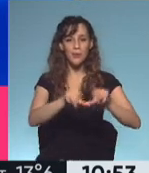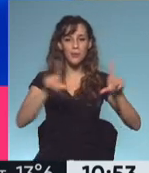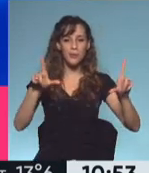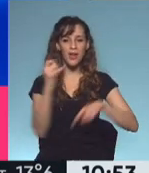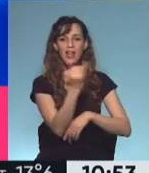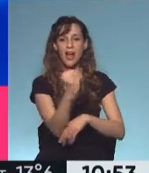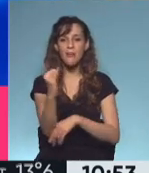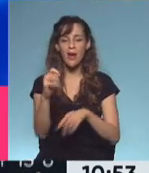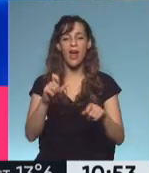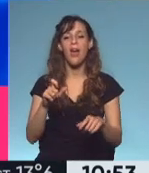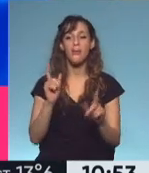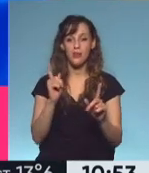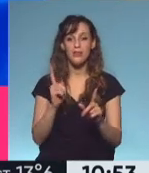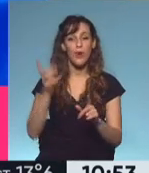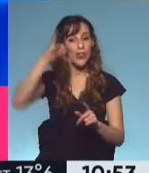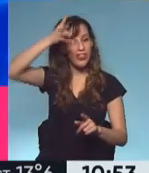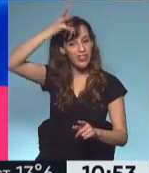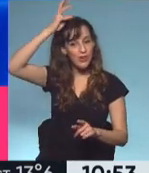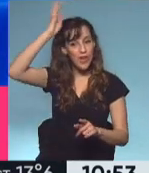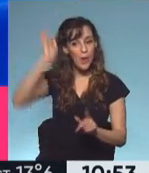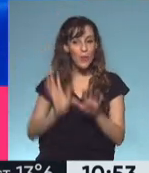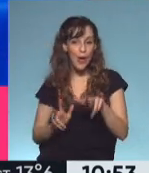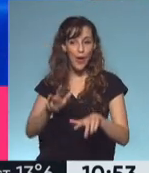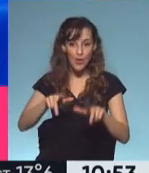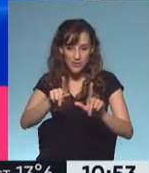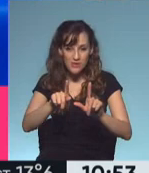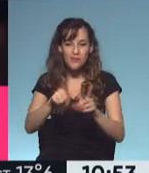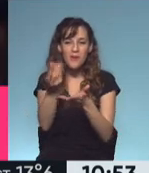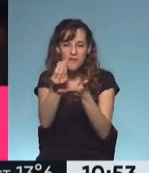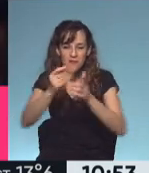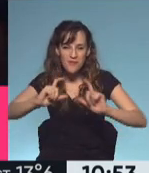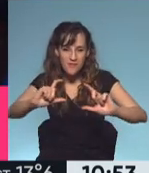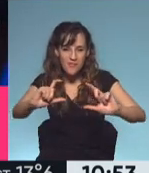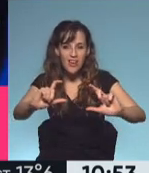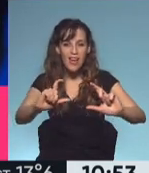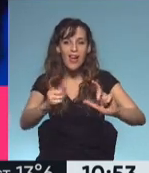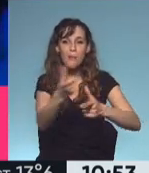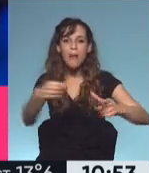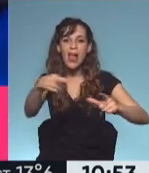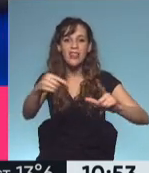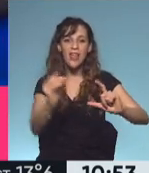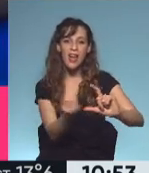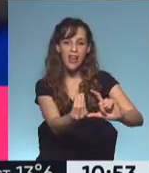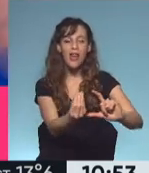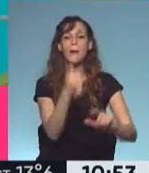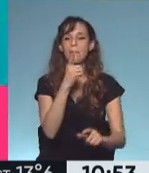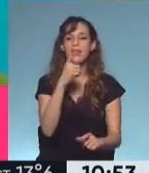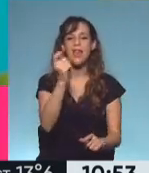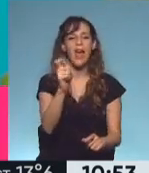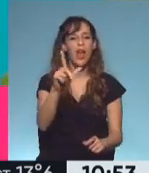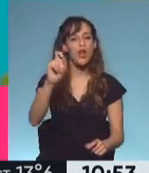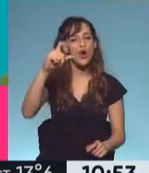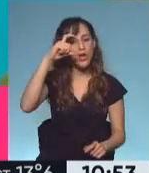cámara. El dinosaurio con esta suculenta, parece el aloe vera, no sé si es. Parece un aloe, ahora vamos a